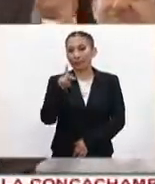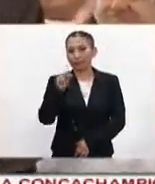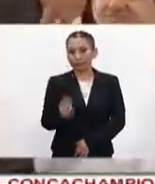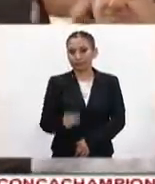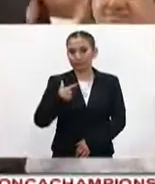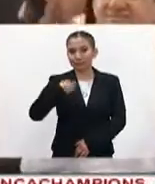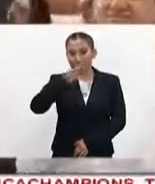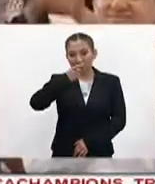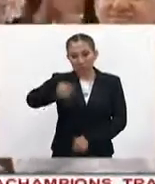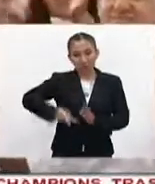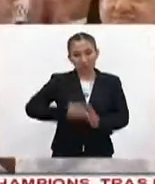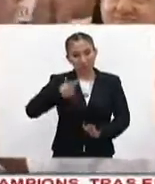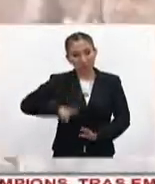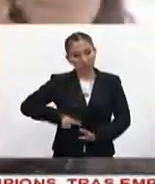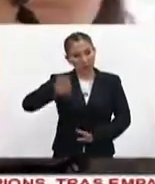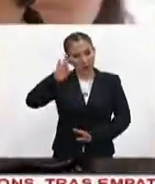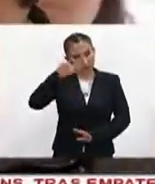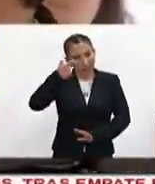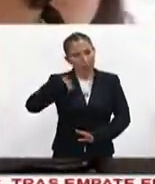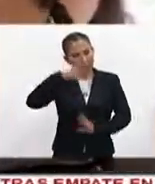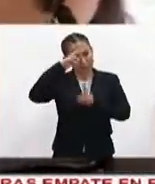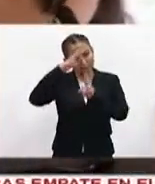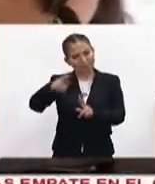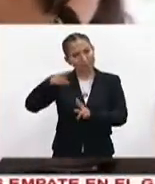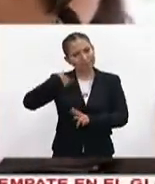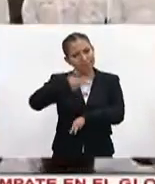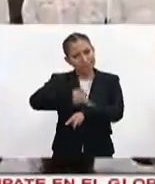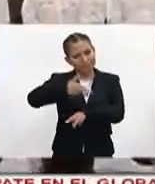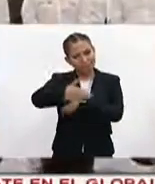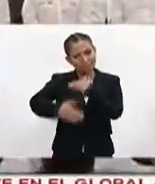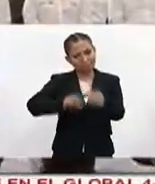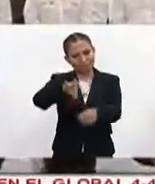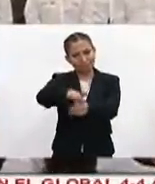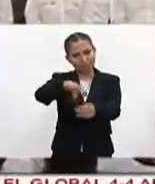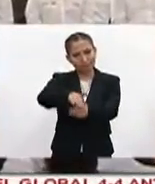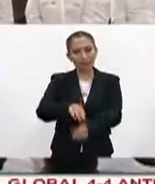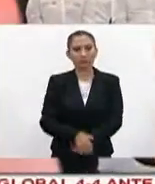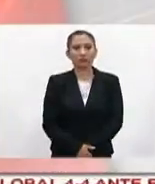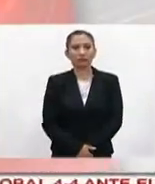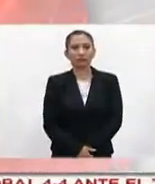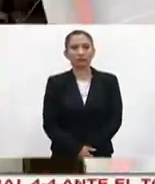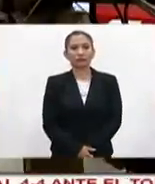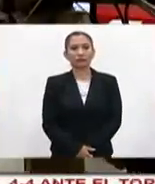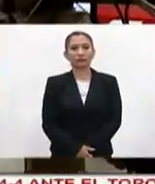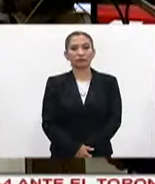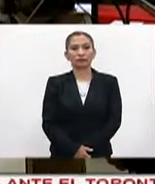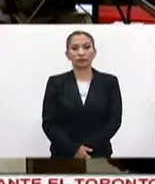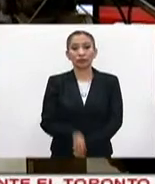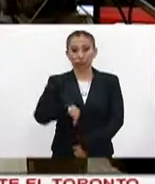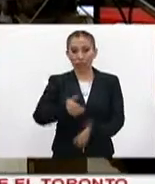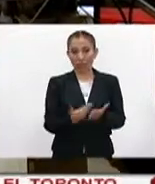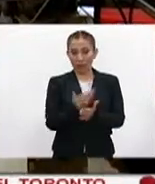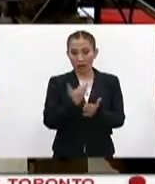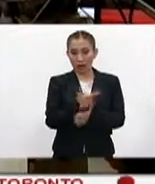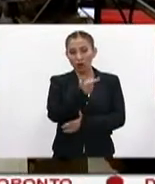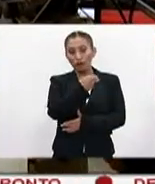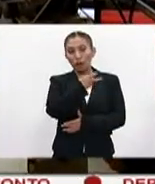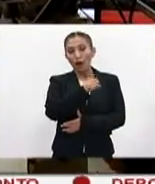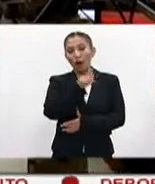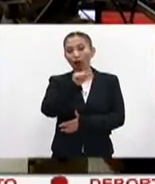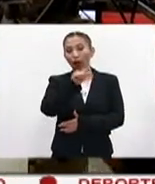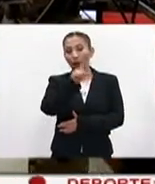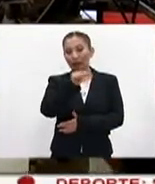Peña Nieto reitera que el gobierno federal será respetuoso del proceso electoral. Esta mañana, Gustavo